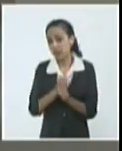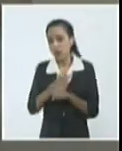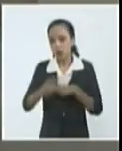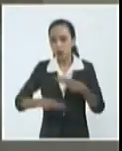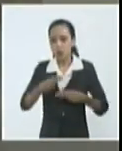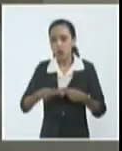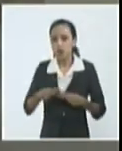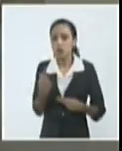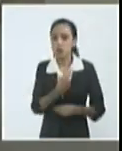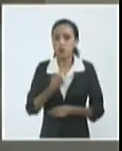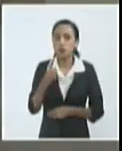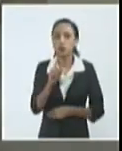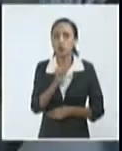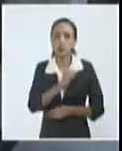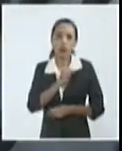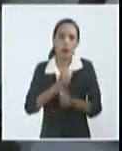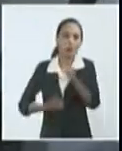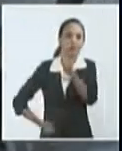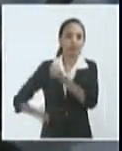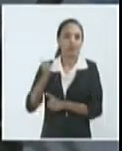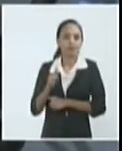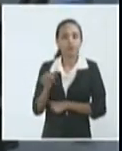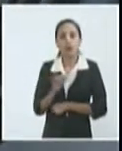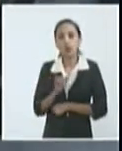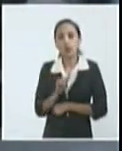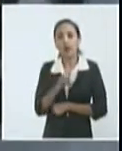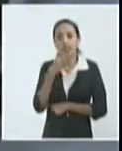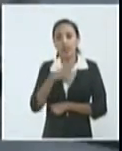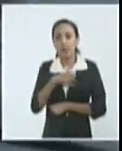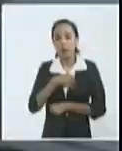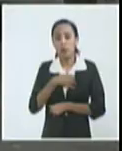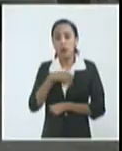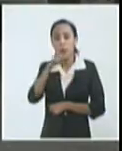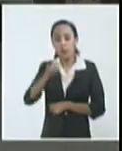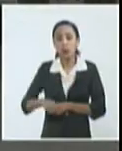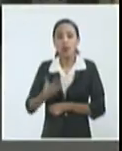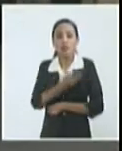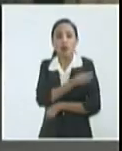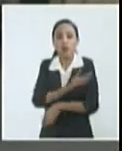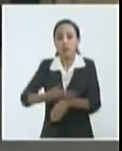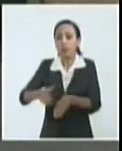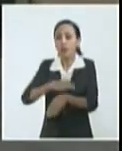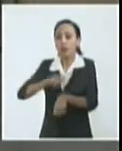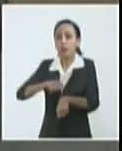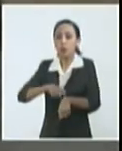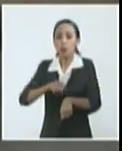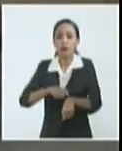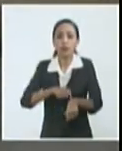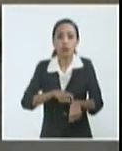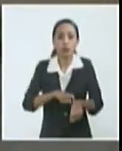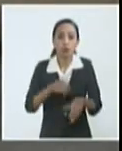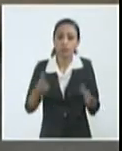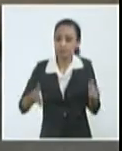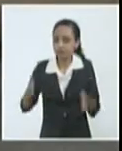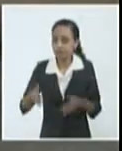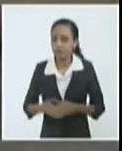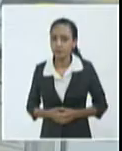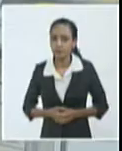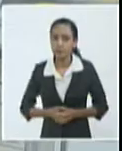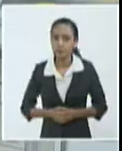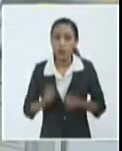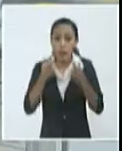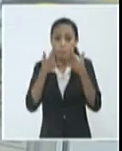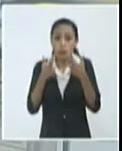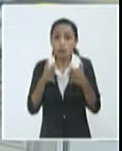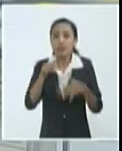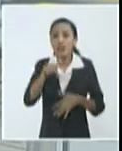retroceder y tomando en cuenta que tenemos a la gente vacunada en diferentes momentos del año, del tiempo, es importante entonces ir